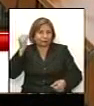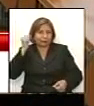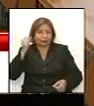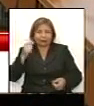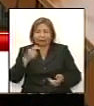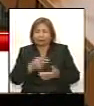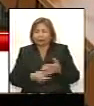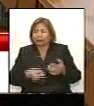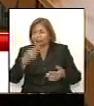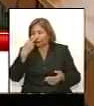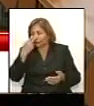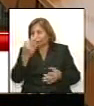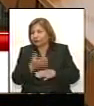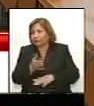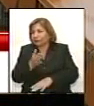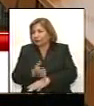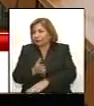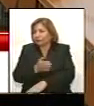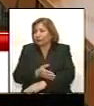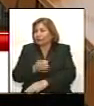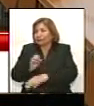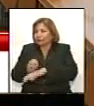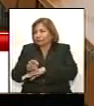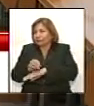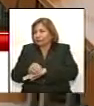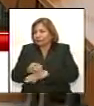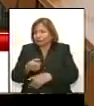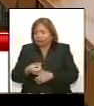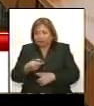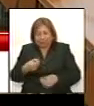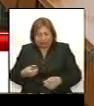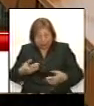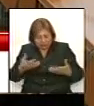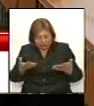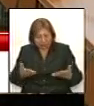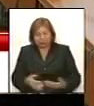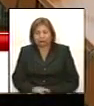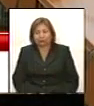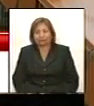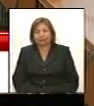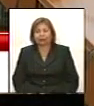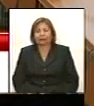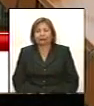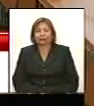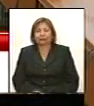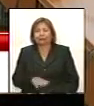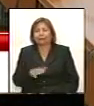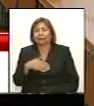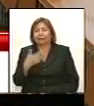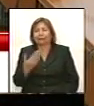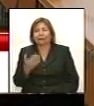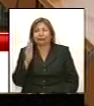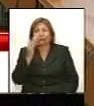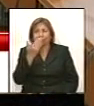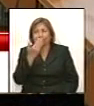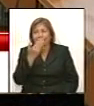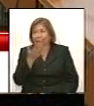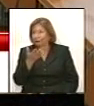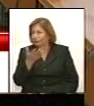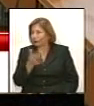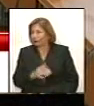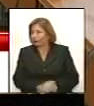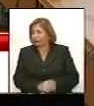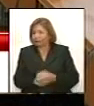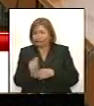ver qué mejoras se pueden sugerir desde la experiencia de usuario. Ahí me parece